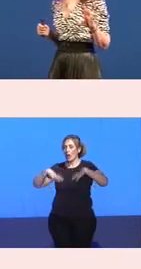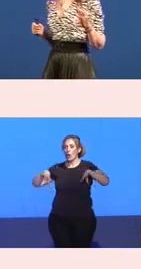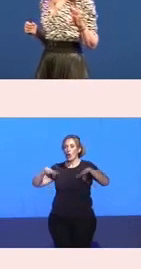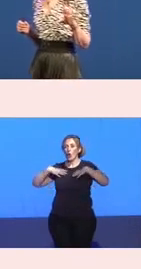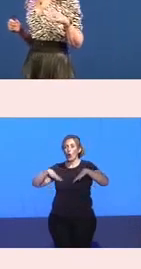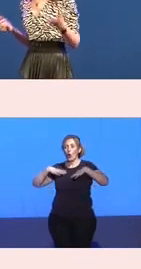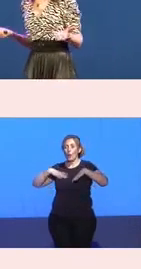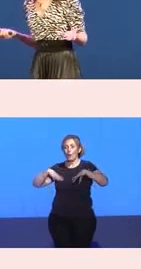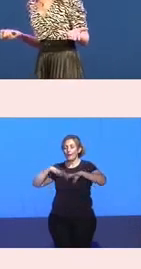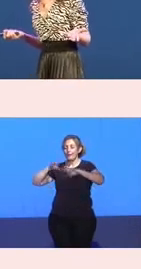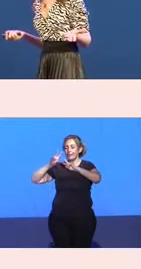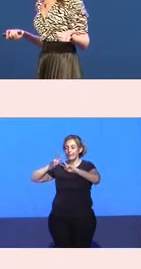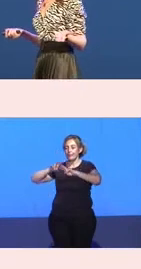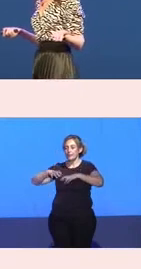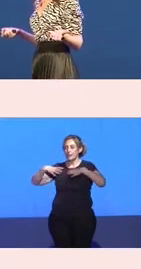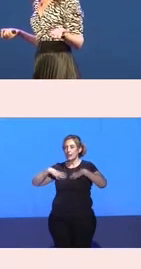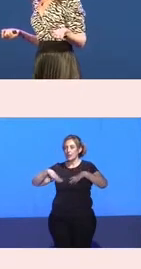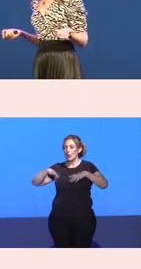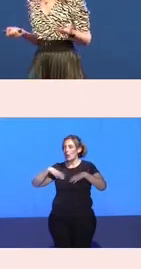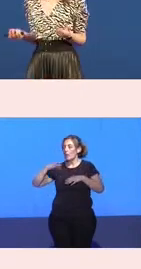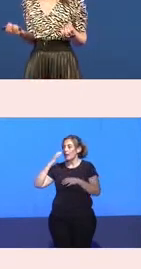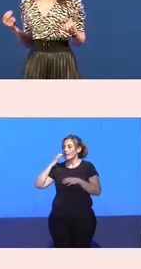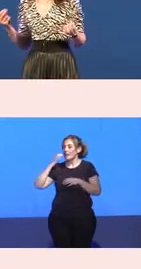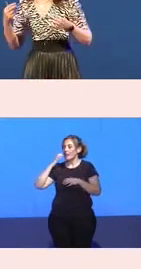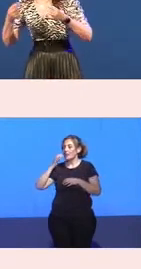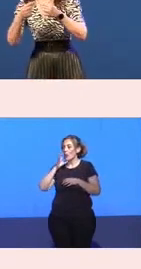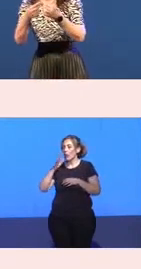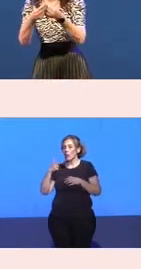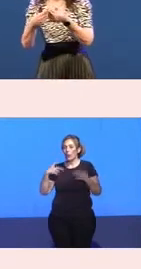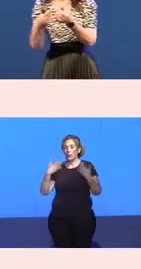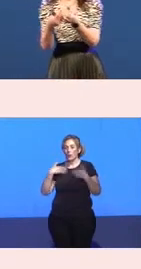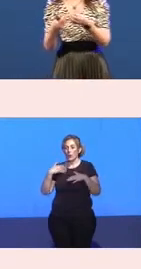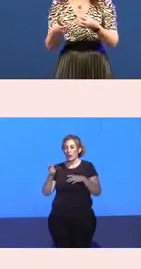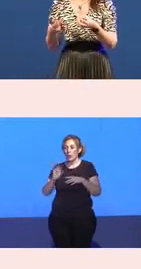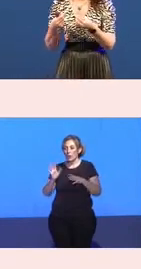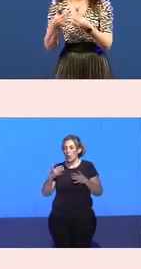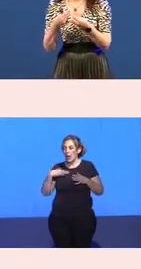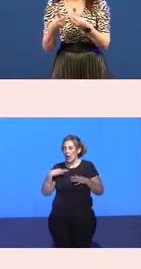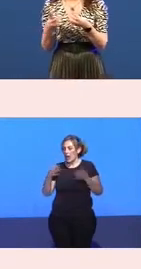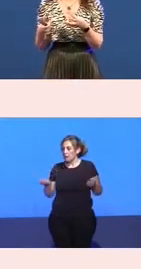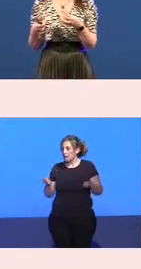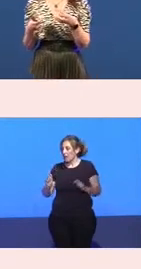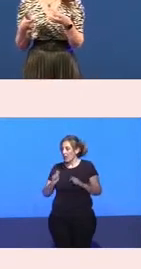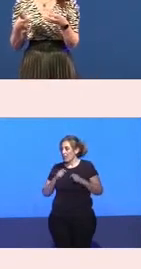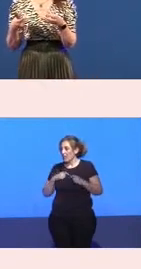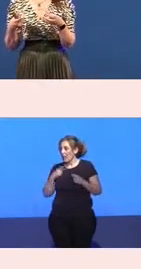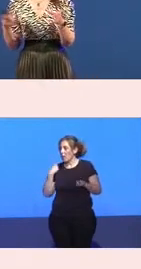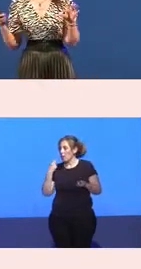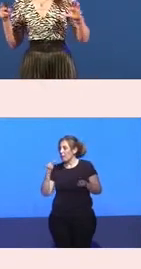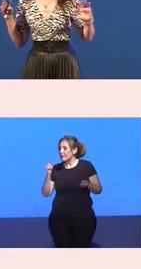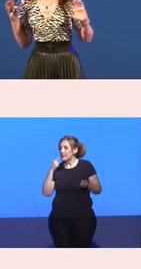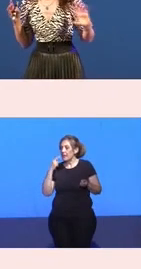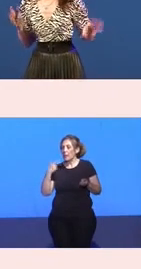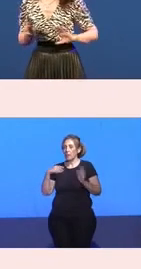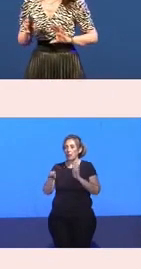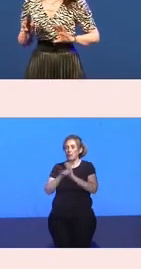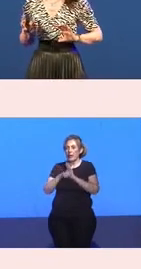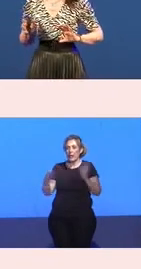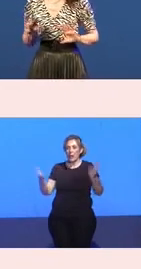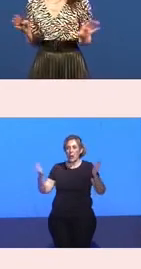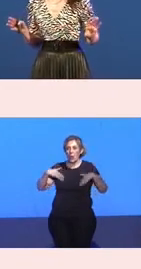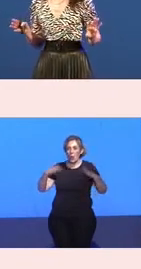el cuerpo y le dicen que están muy extrañados porque no hay ninguna etiqueta en la ropa que les pueda dar una pista pero lo que sí